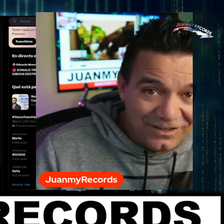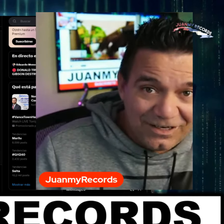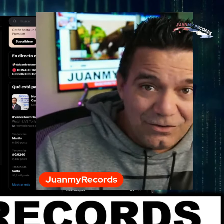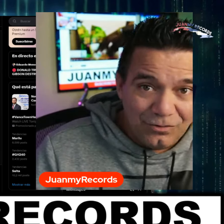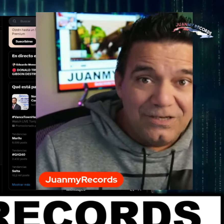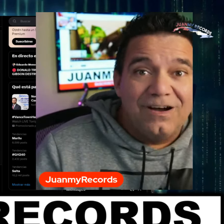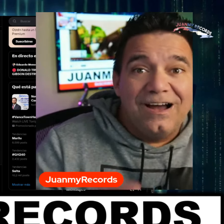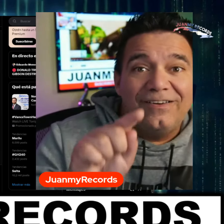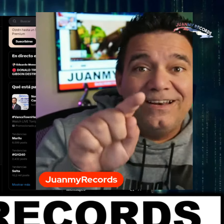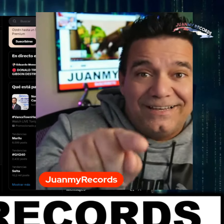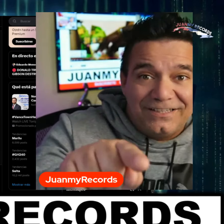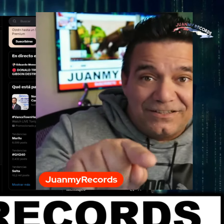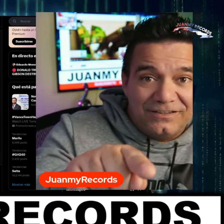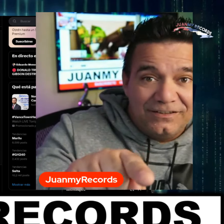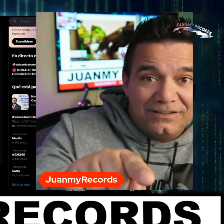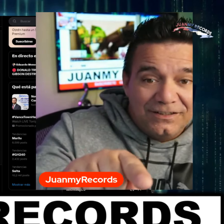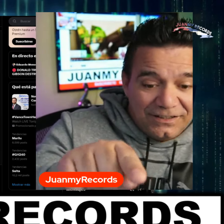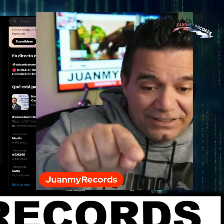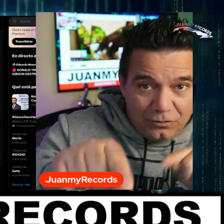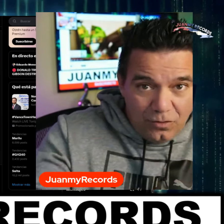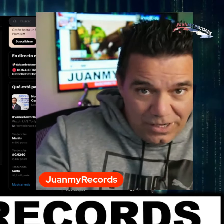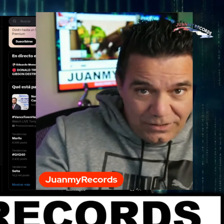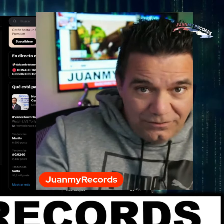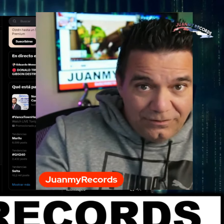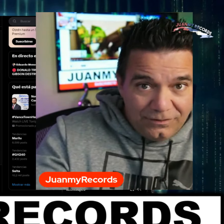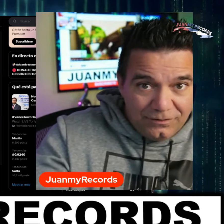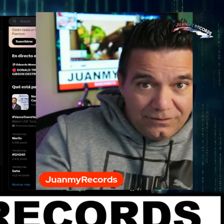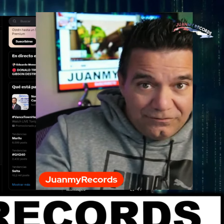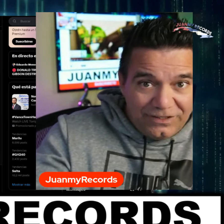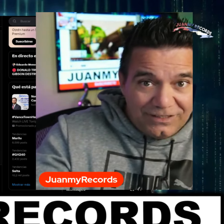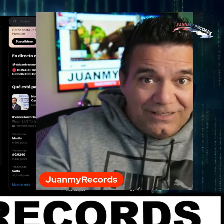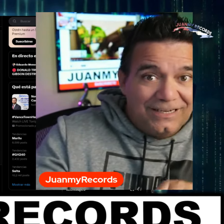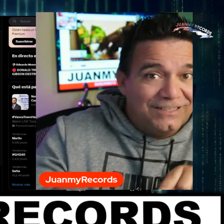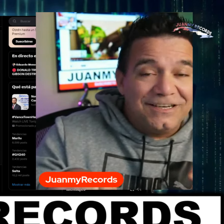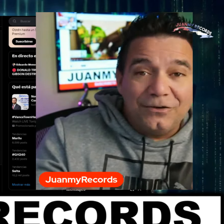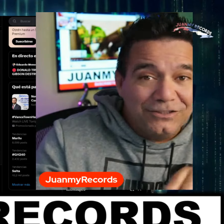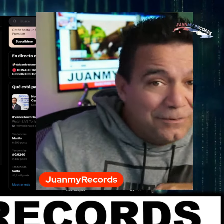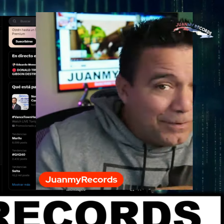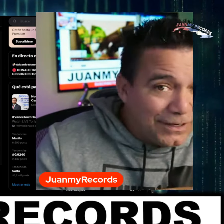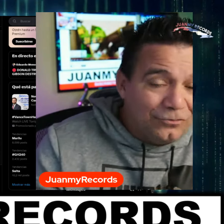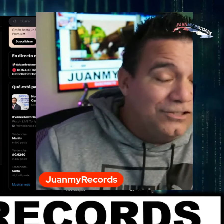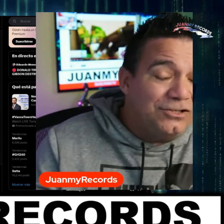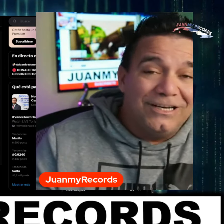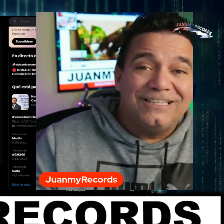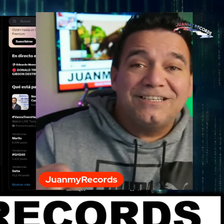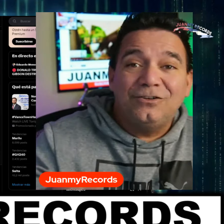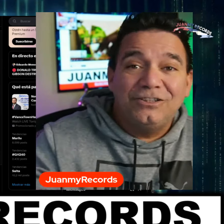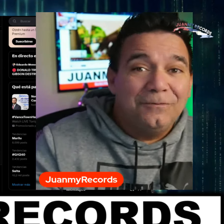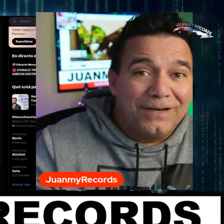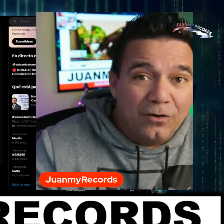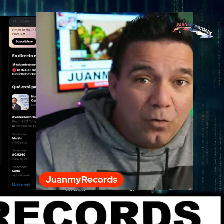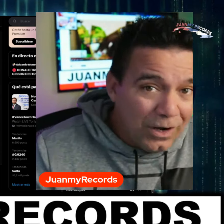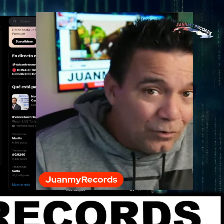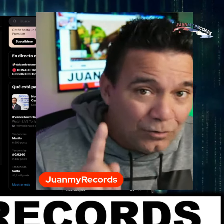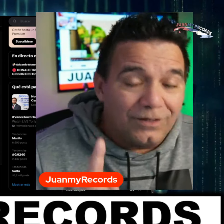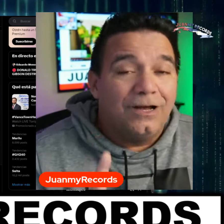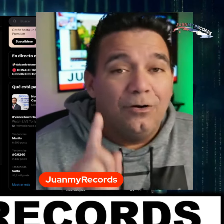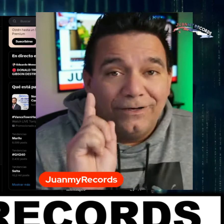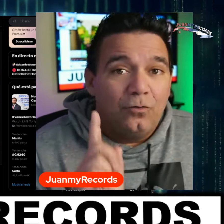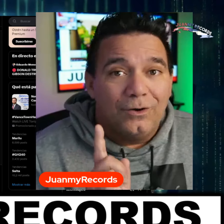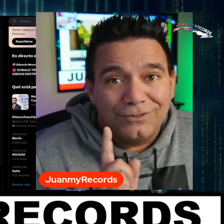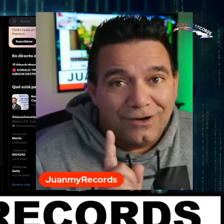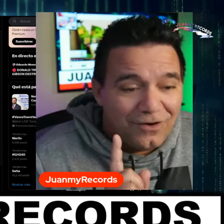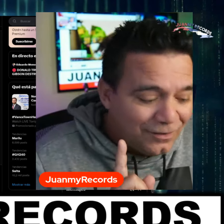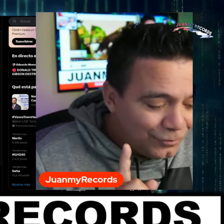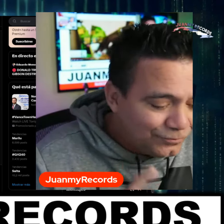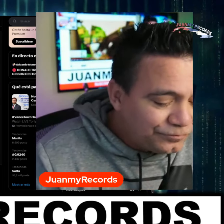online de ellos y vas a ver la leche que no hay. Fíjate, la leche que no tienen para los niños, la leche que no tienen para el cubano honrado, para el